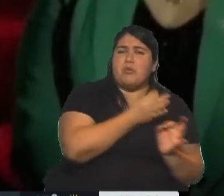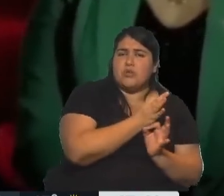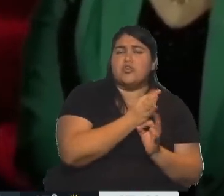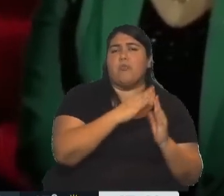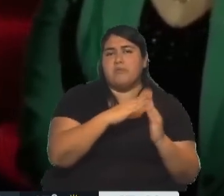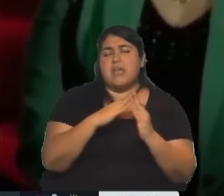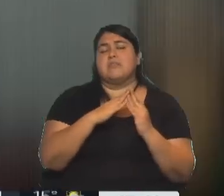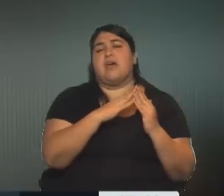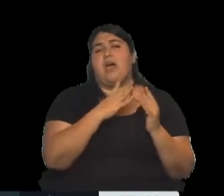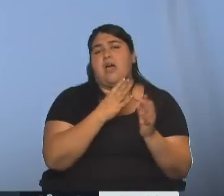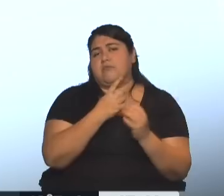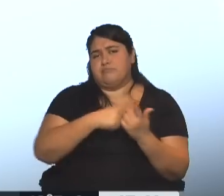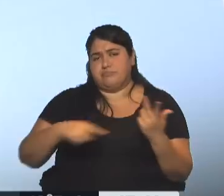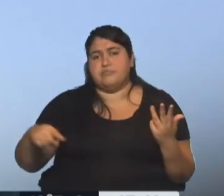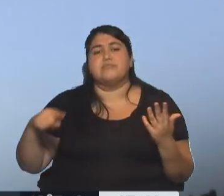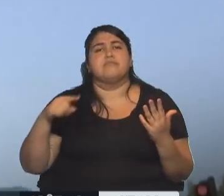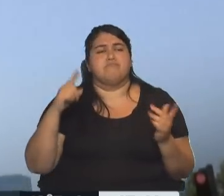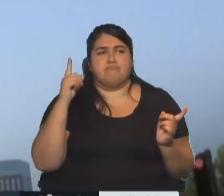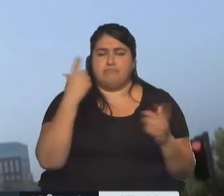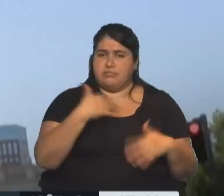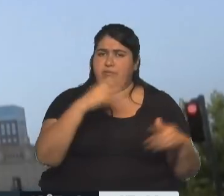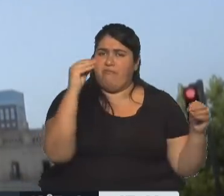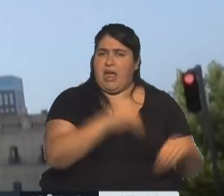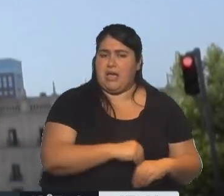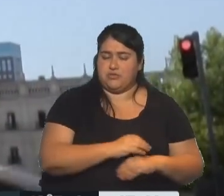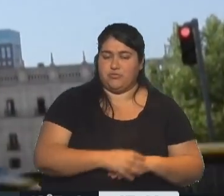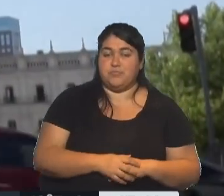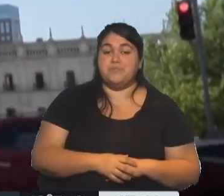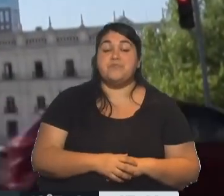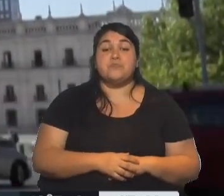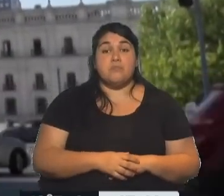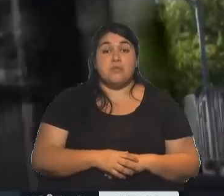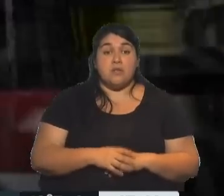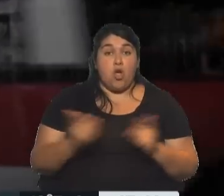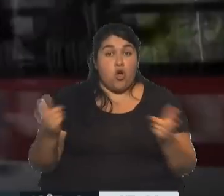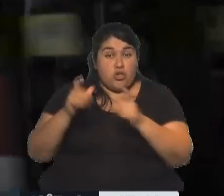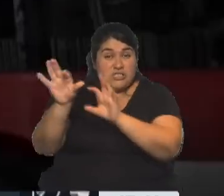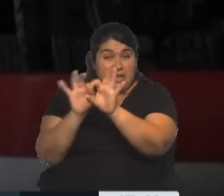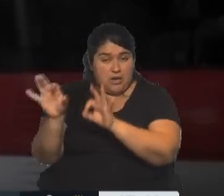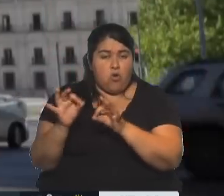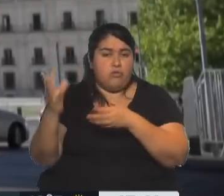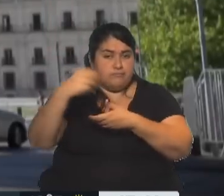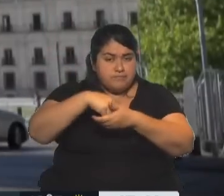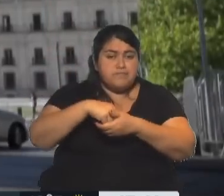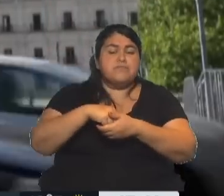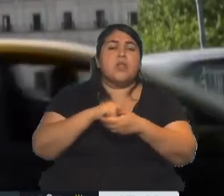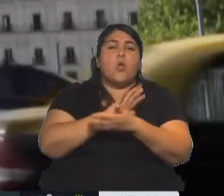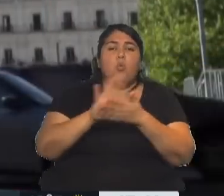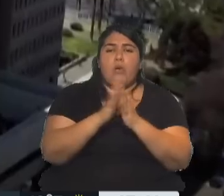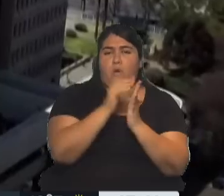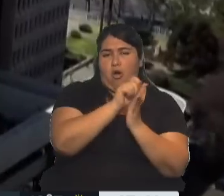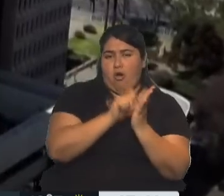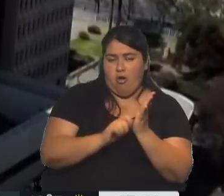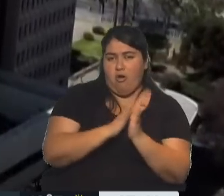vivienda y tantas otras. El 7 de junio, los consejeros elegidos comenzaran a trabajar en la nueva